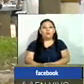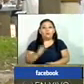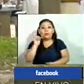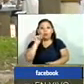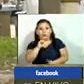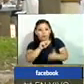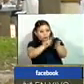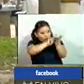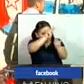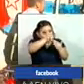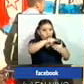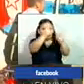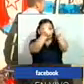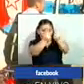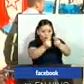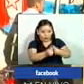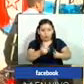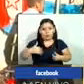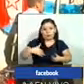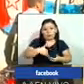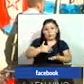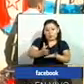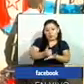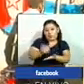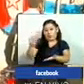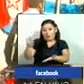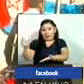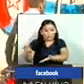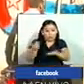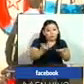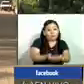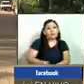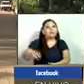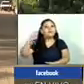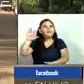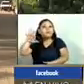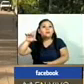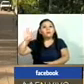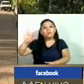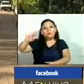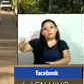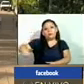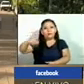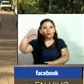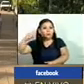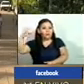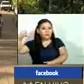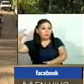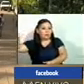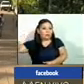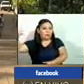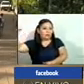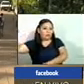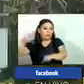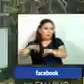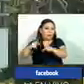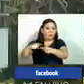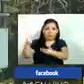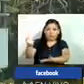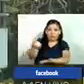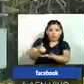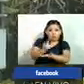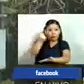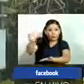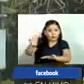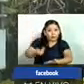ejecución presupuestaria el Ministerio de Hacienda tuvo que depositar más de 54 millones de dólares pero la universidad solo recibió